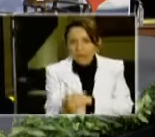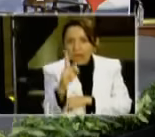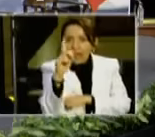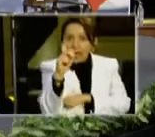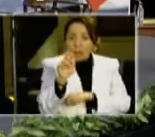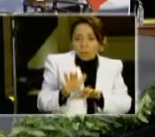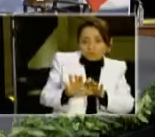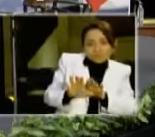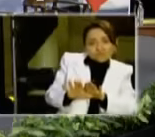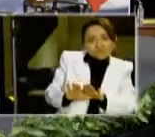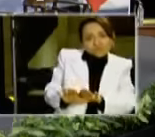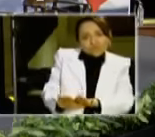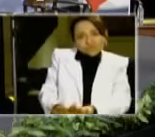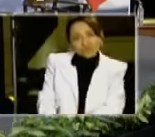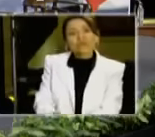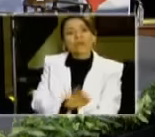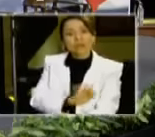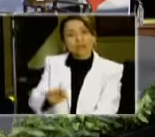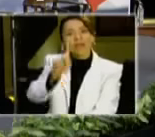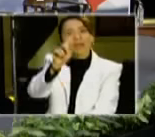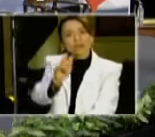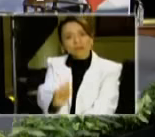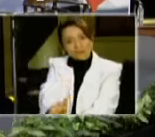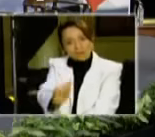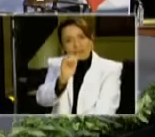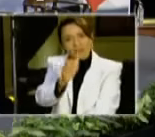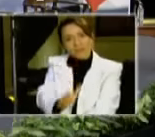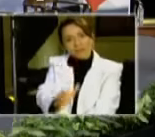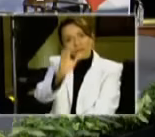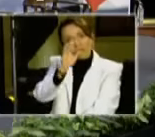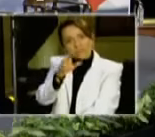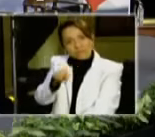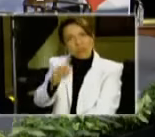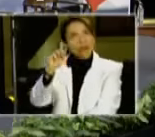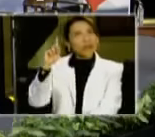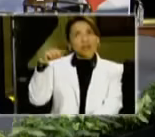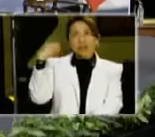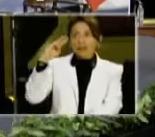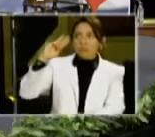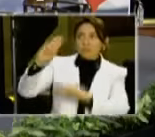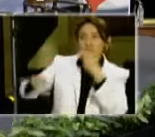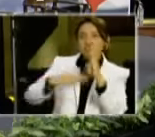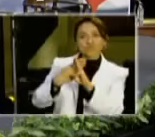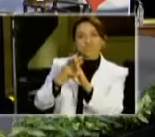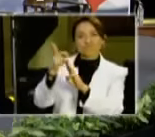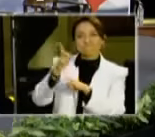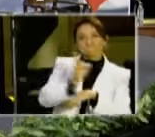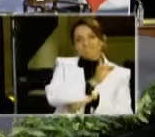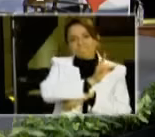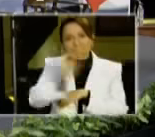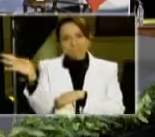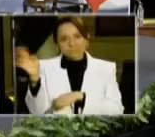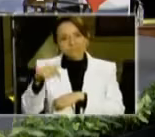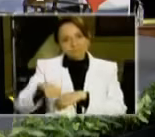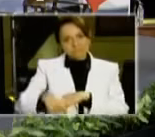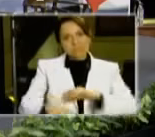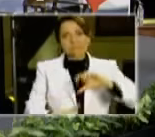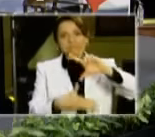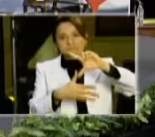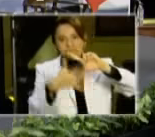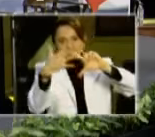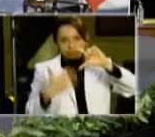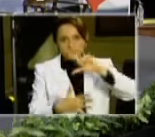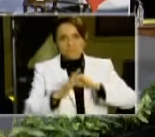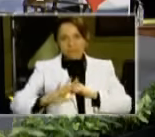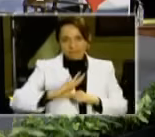la década reciente se ha incrementado nuestra estabilidad política y hemos tenido un mejor crecimiento económico en términos generales.